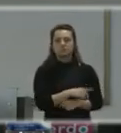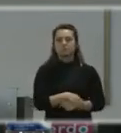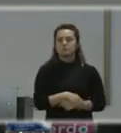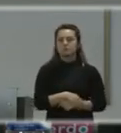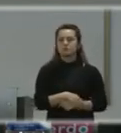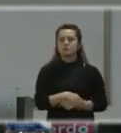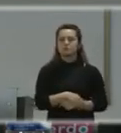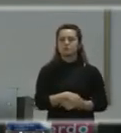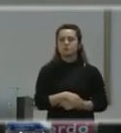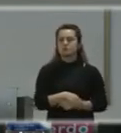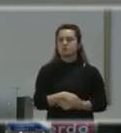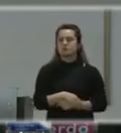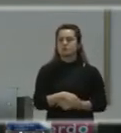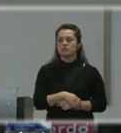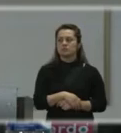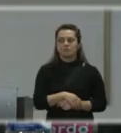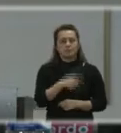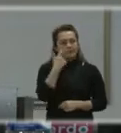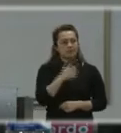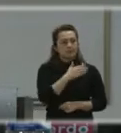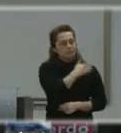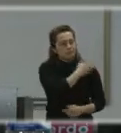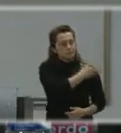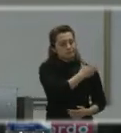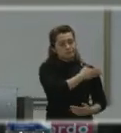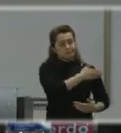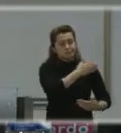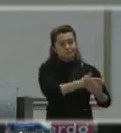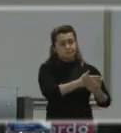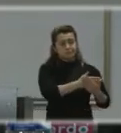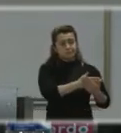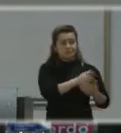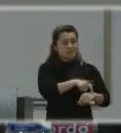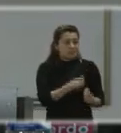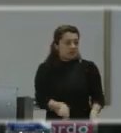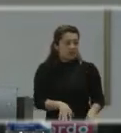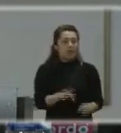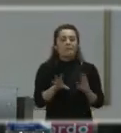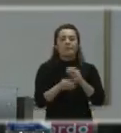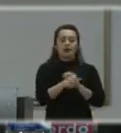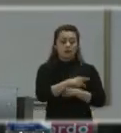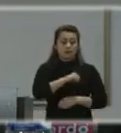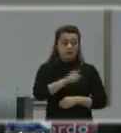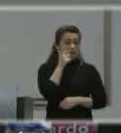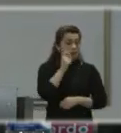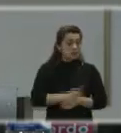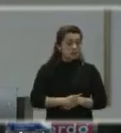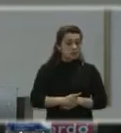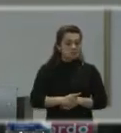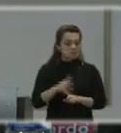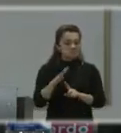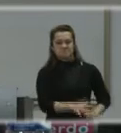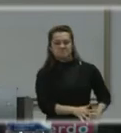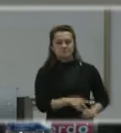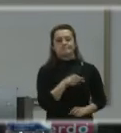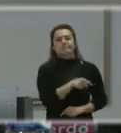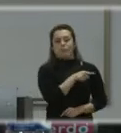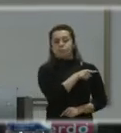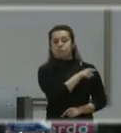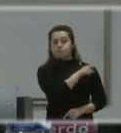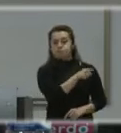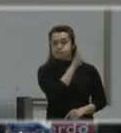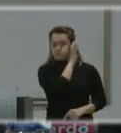no solamente es como un tiempo perdido, sino que además hay violaciones a derechos humanos en estos lugares.